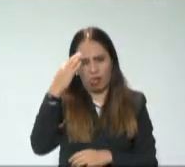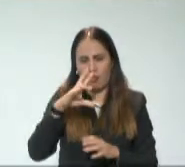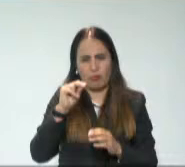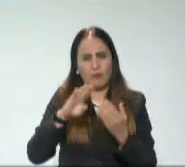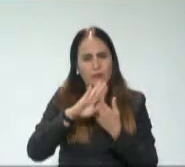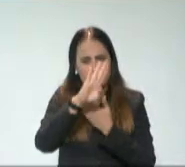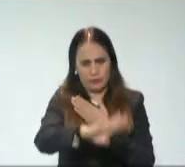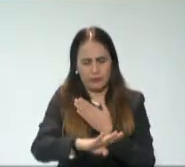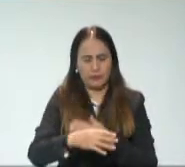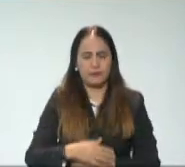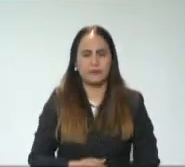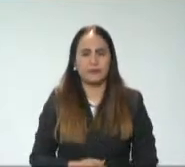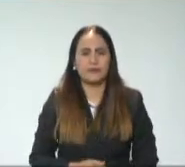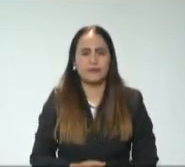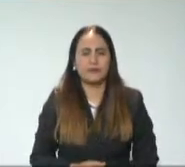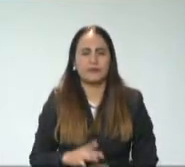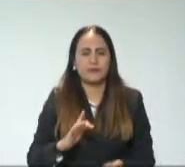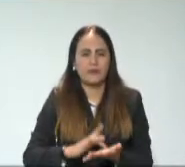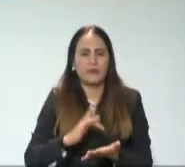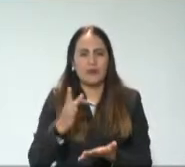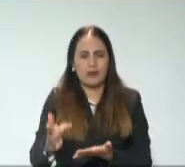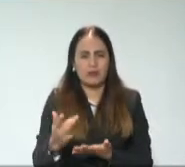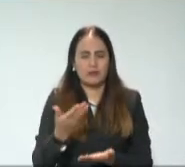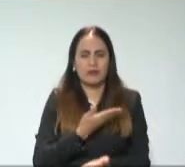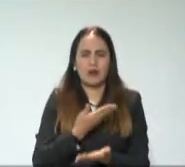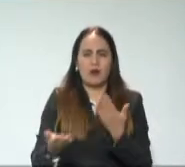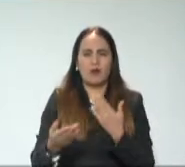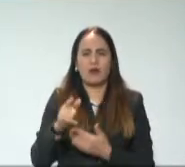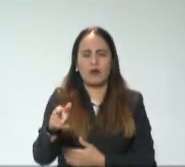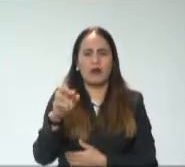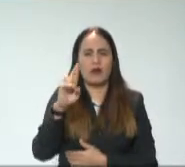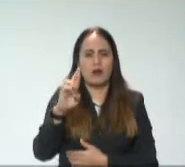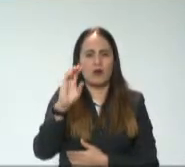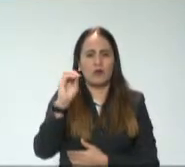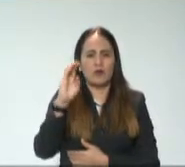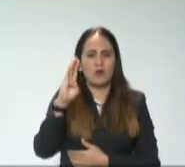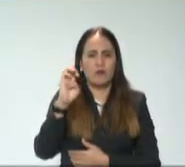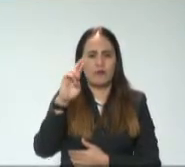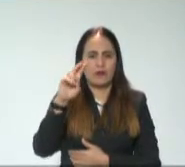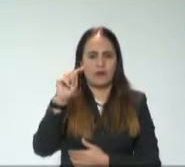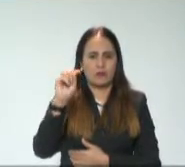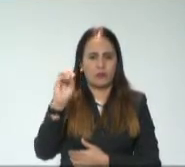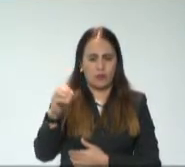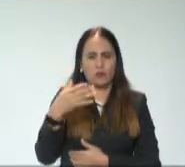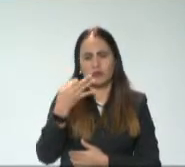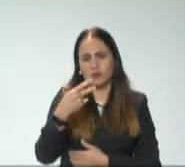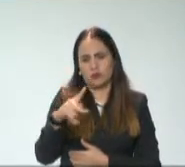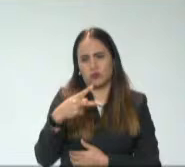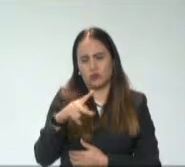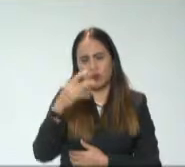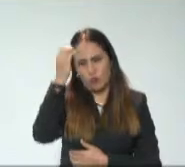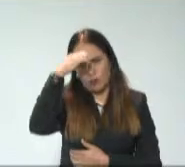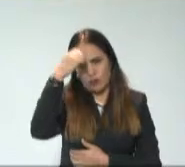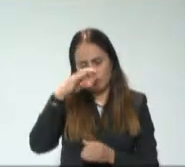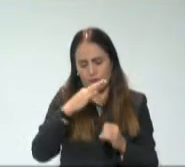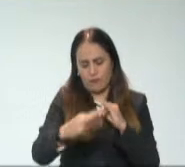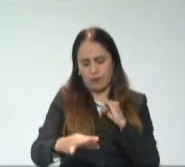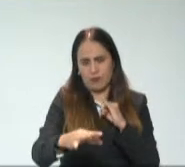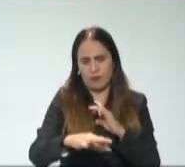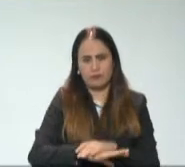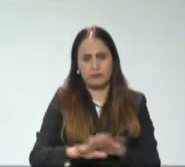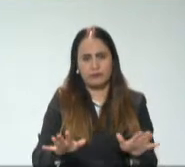Muchas gracias Sonia y ahora pasamos con el maestro Roberto para los comentarios finales En esta segunda ronda Sí